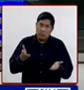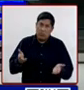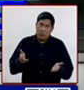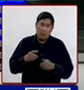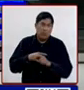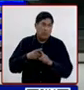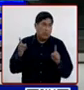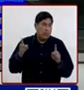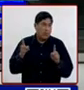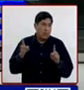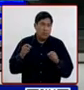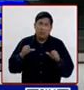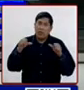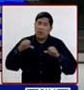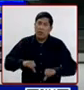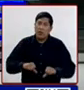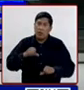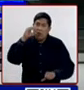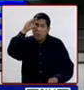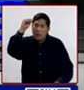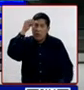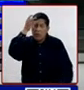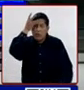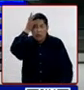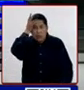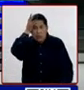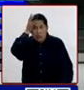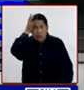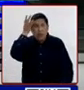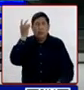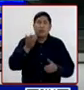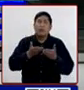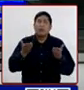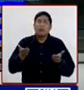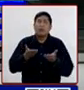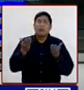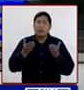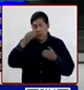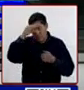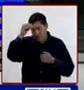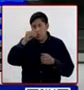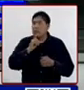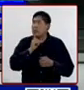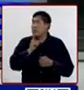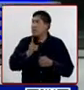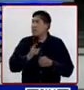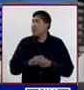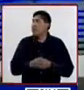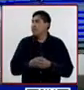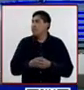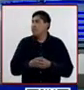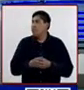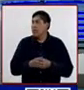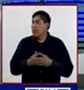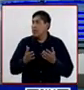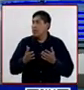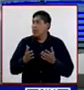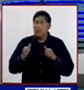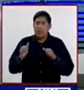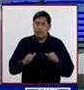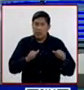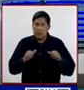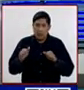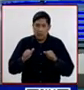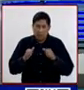seguridad. Pero ha seguido negándose el hombre. Bueno, le dice dónde está el auto. Cuando las cámaras, seguramente va a haber parte de la acción